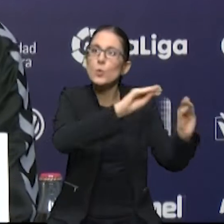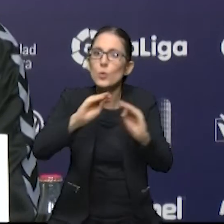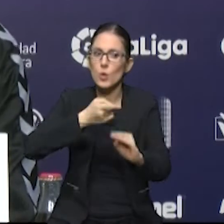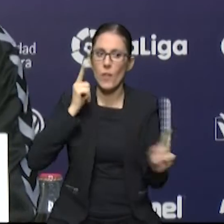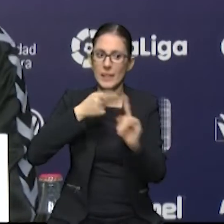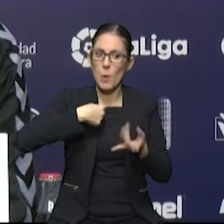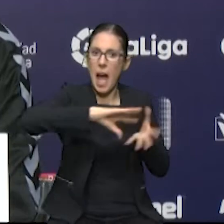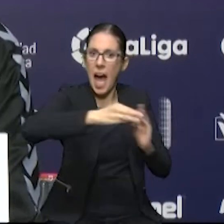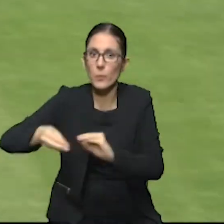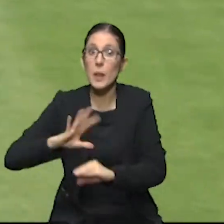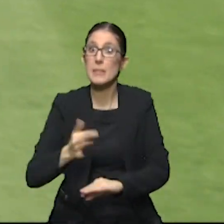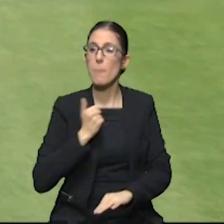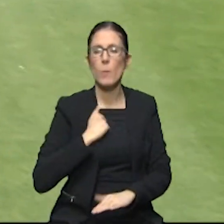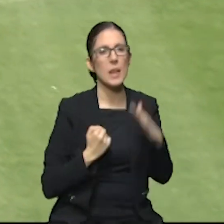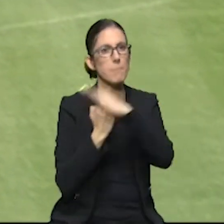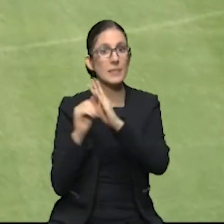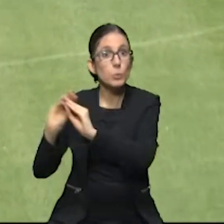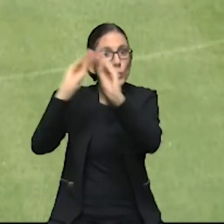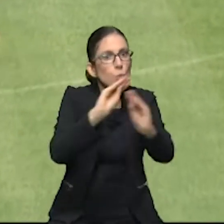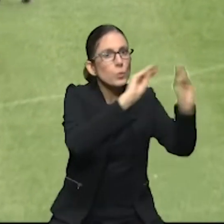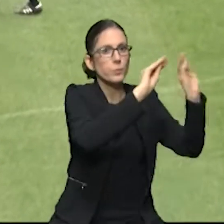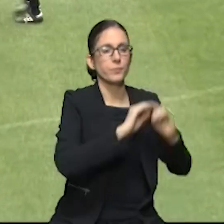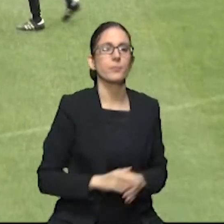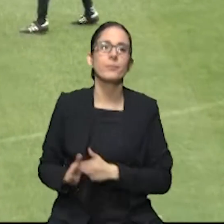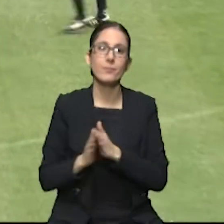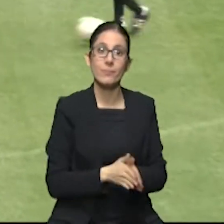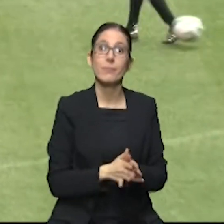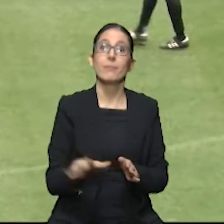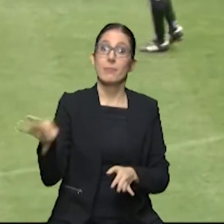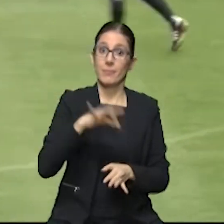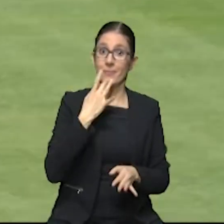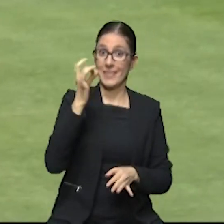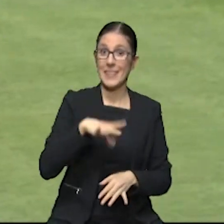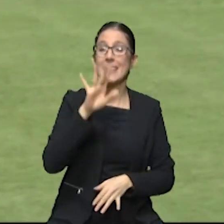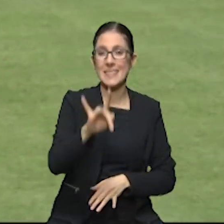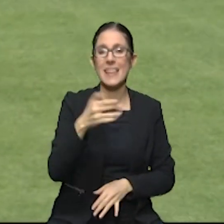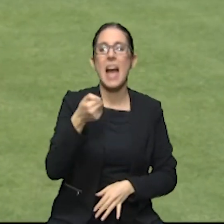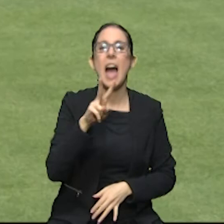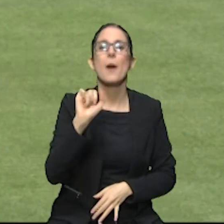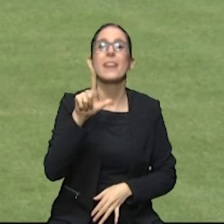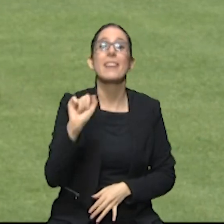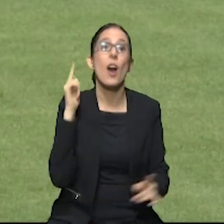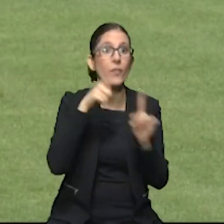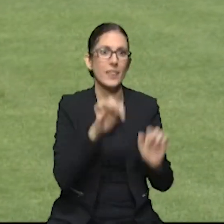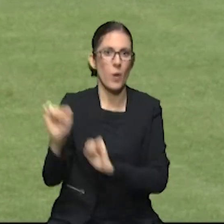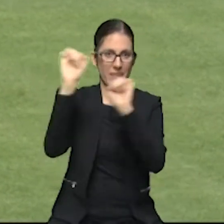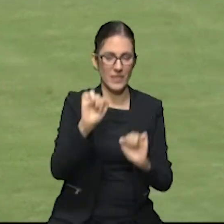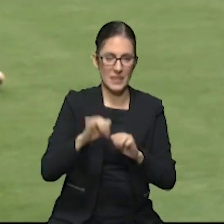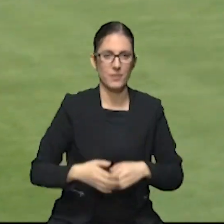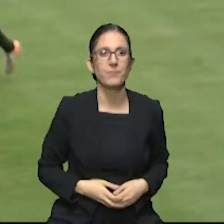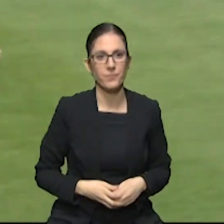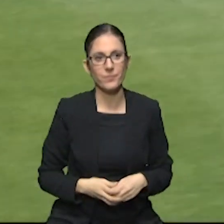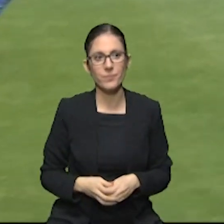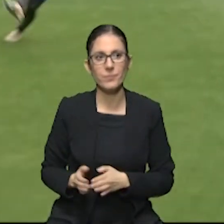para sacar provecho de cada jugador que salga. Quien sí estará al menos de momento es Ávila como principal referencia ofensiva. Más allá del